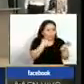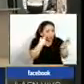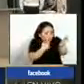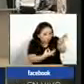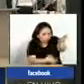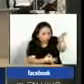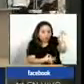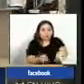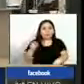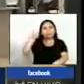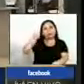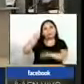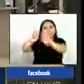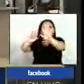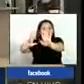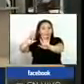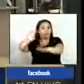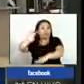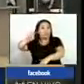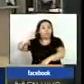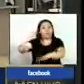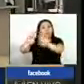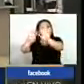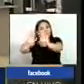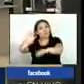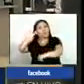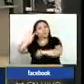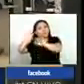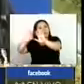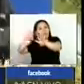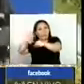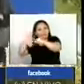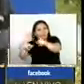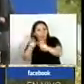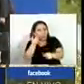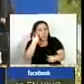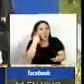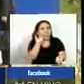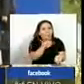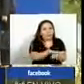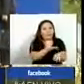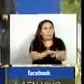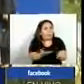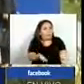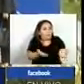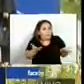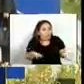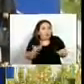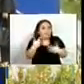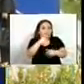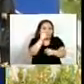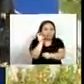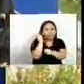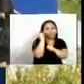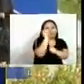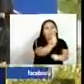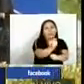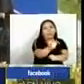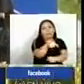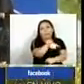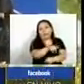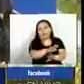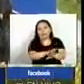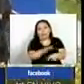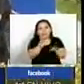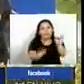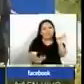284 mil 949 dólares con 94. La denuncia fue presentada a la